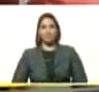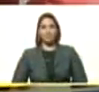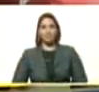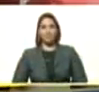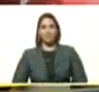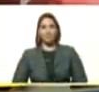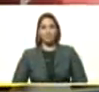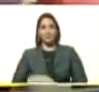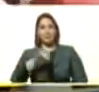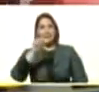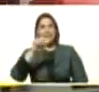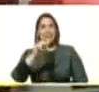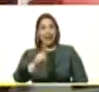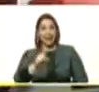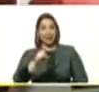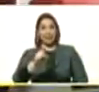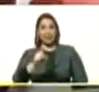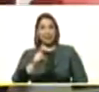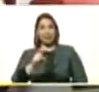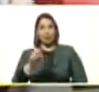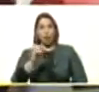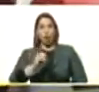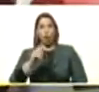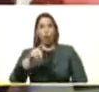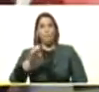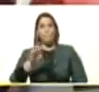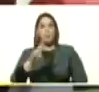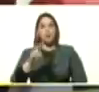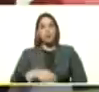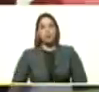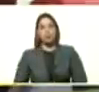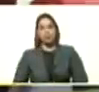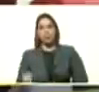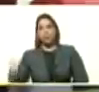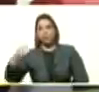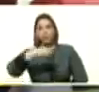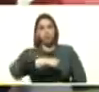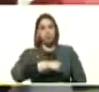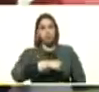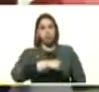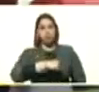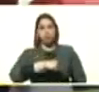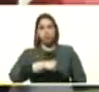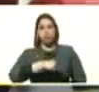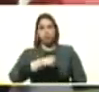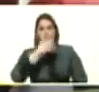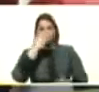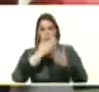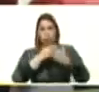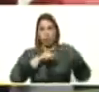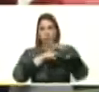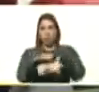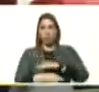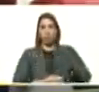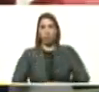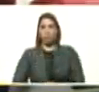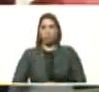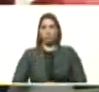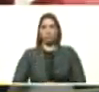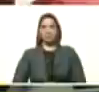Jack, uppercut, gancho, directo.